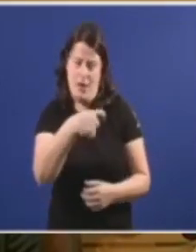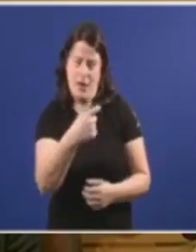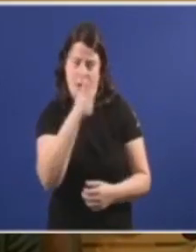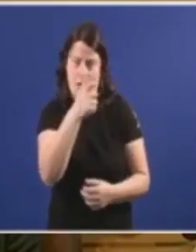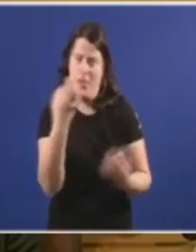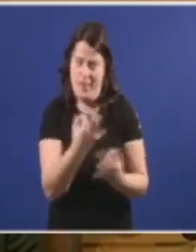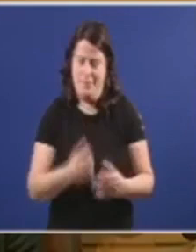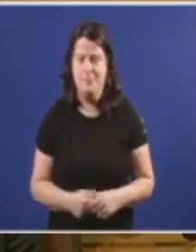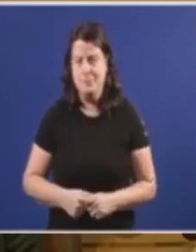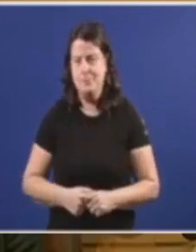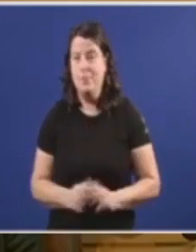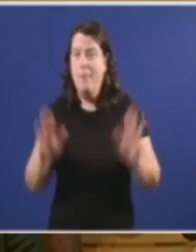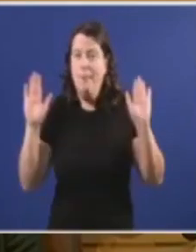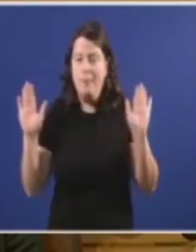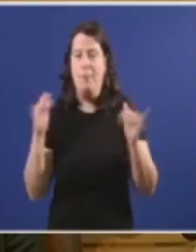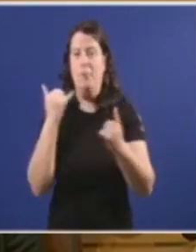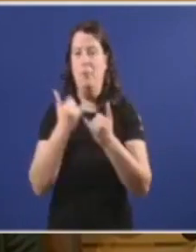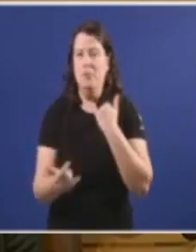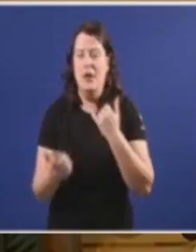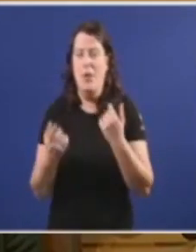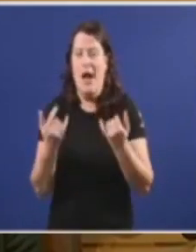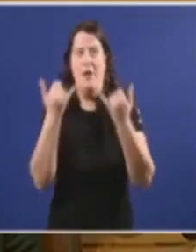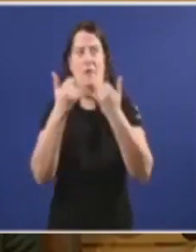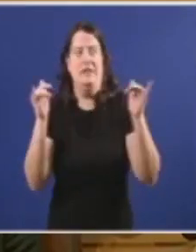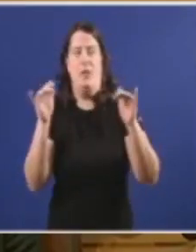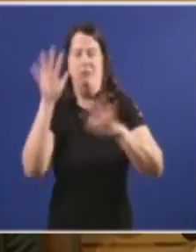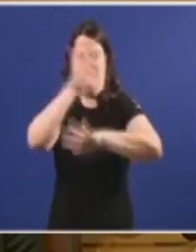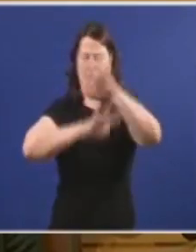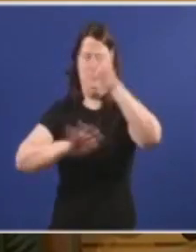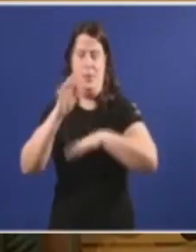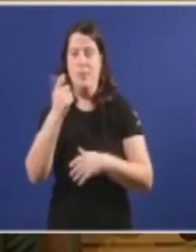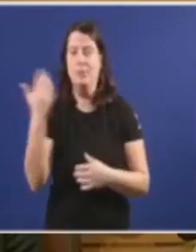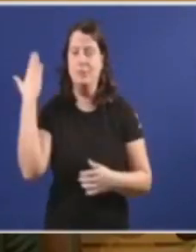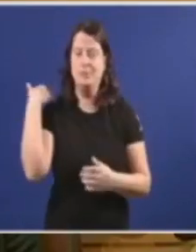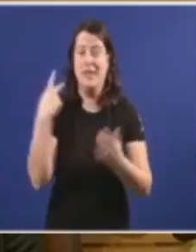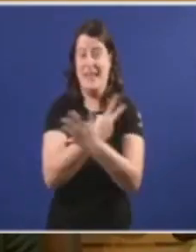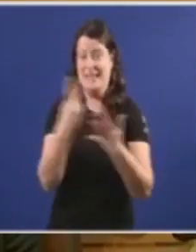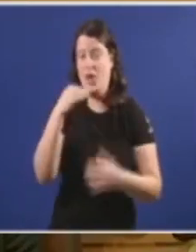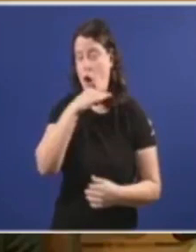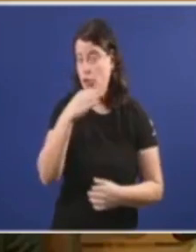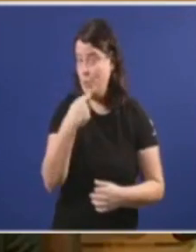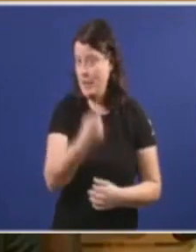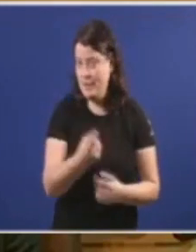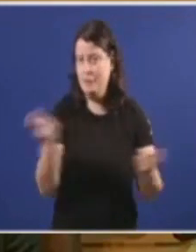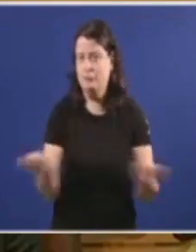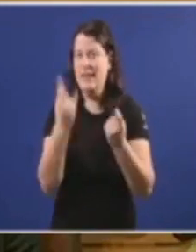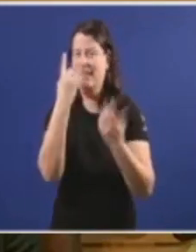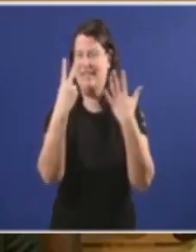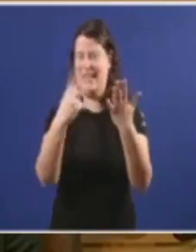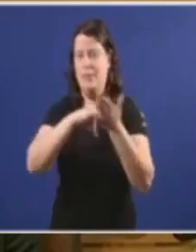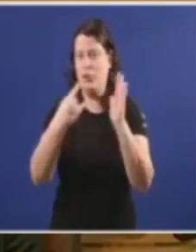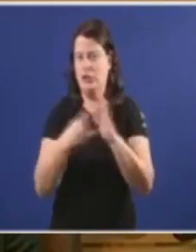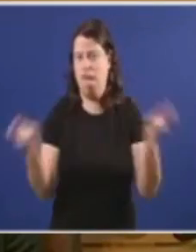embargo, asistimos a unha ceremonia da confusión. Fíxese, o 17 de outubro anuncia 7 proxectos